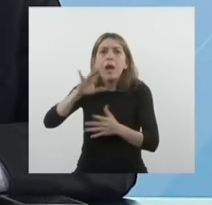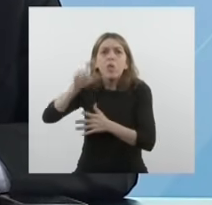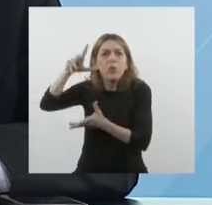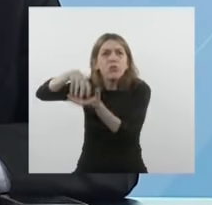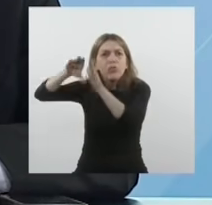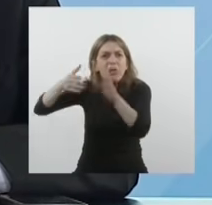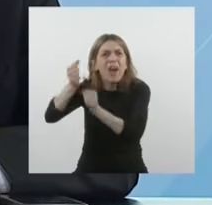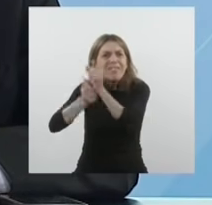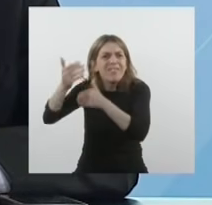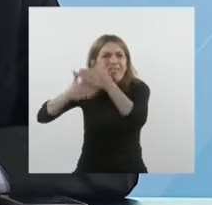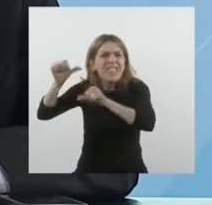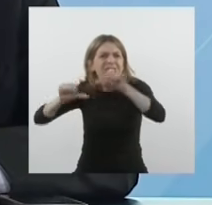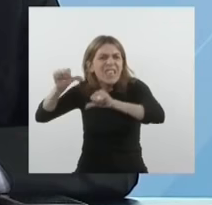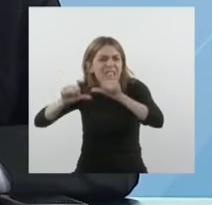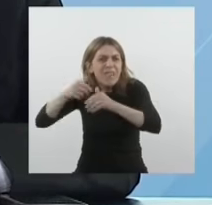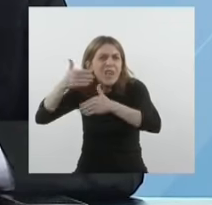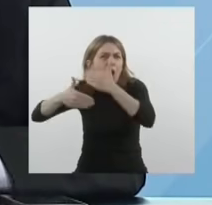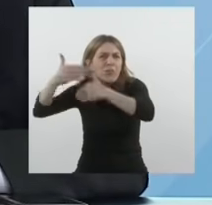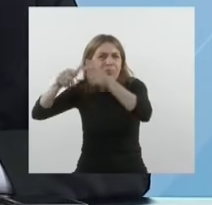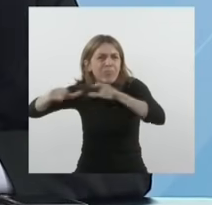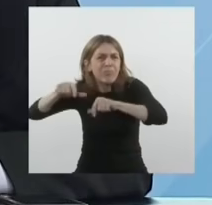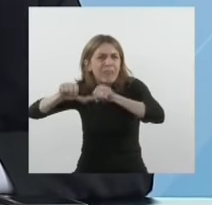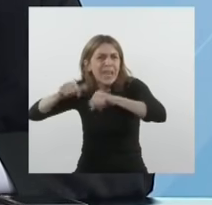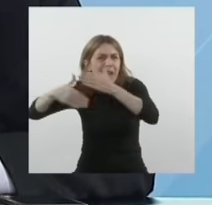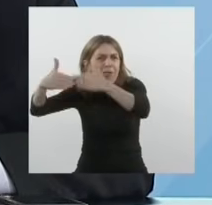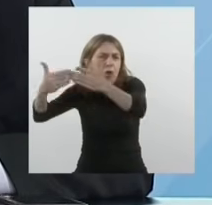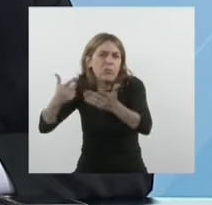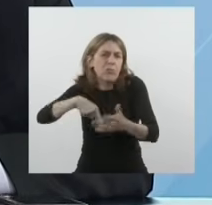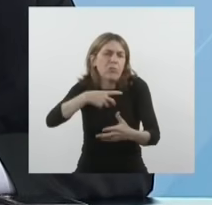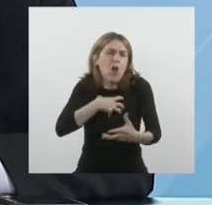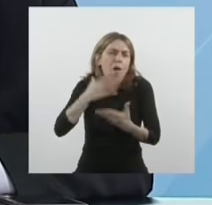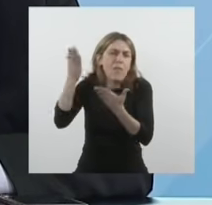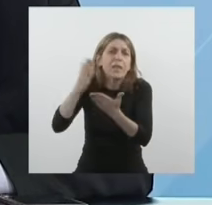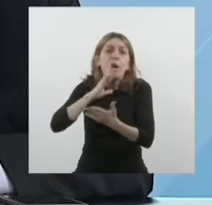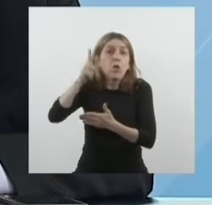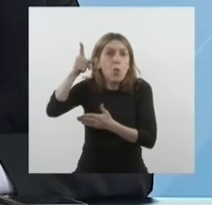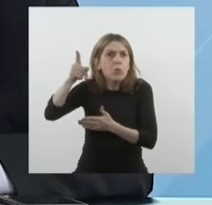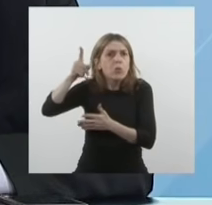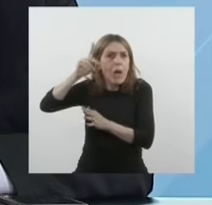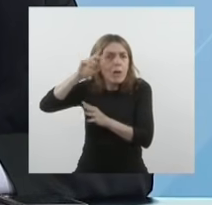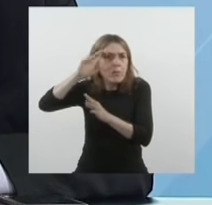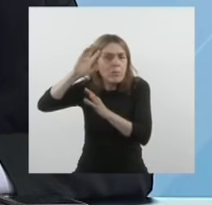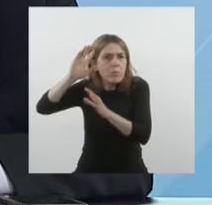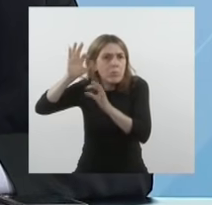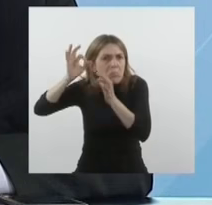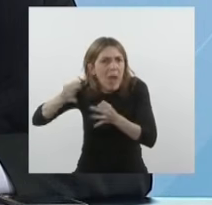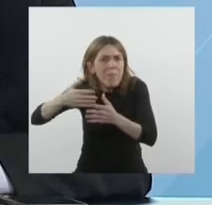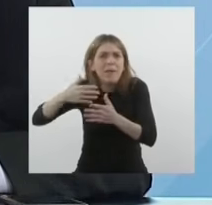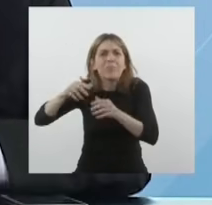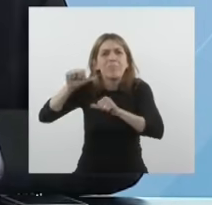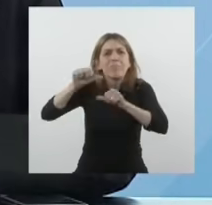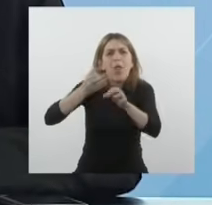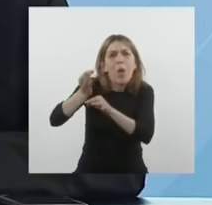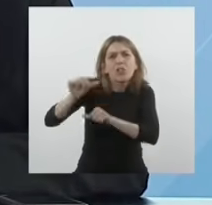en el que siempre confiamos rusia es un país que ha sabido desarrollar la investigación la ciencia y la